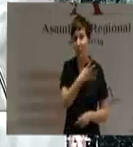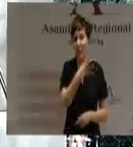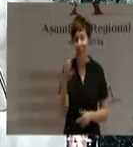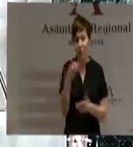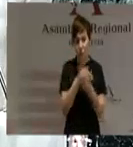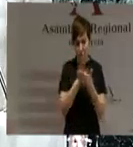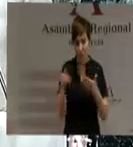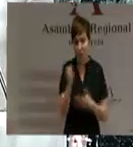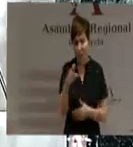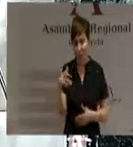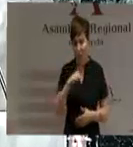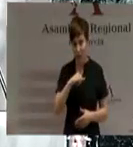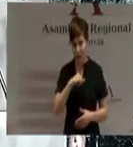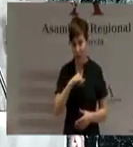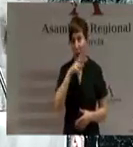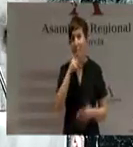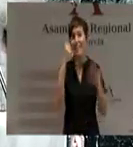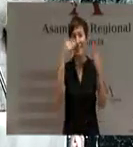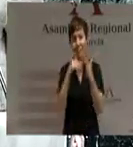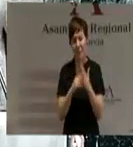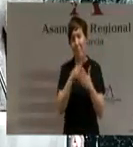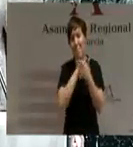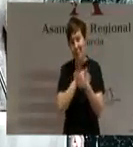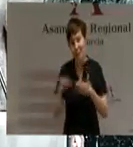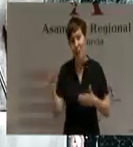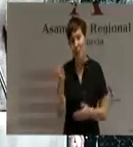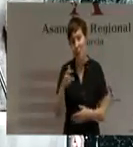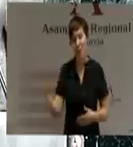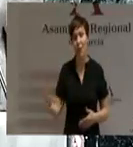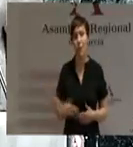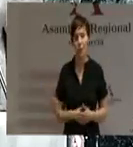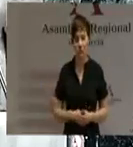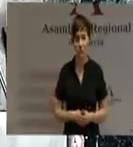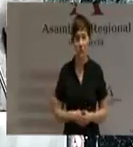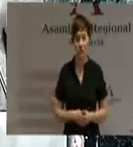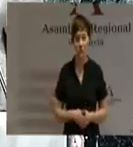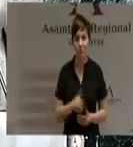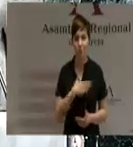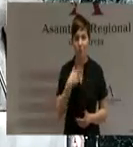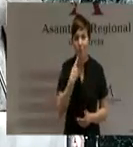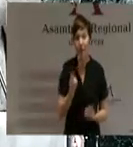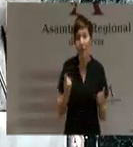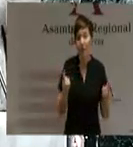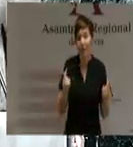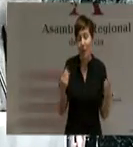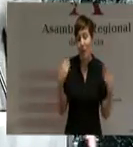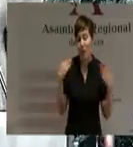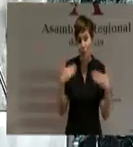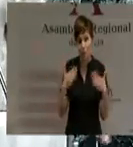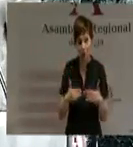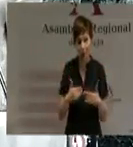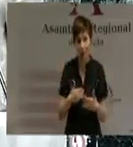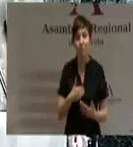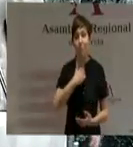de deuda a casi 6.000 millones de euros. O sea, lo hemos hecho con el dinero que no teníamos. Pero es